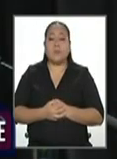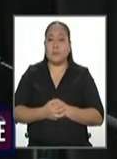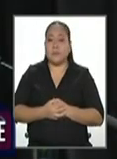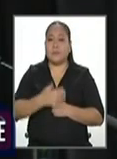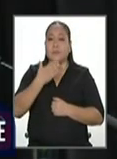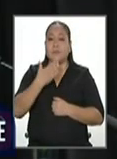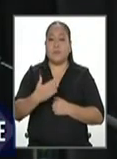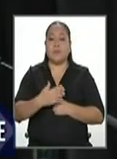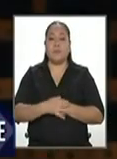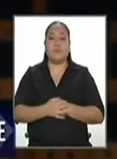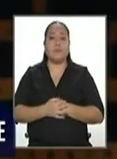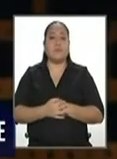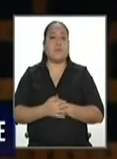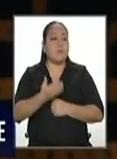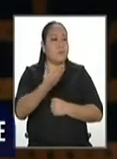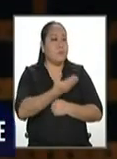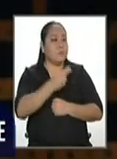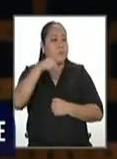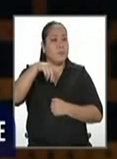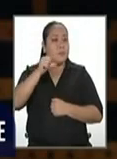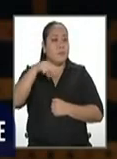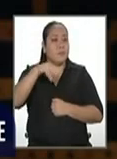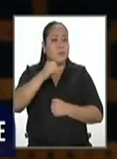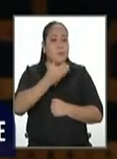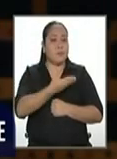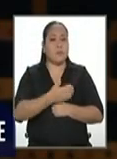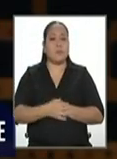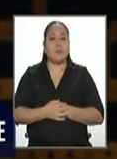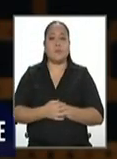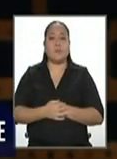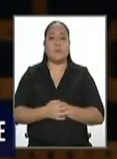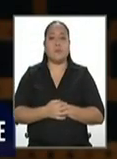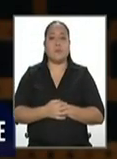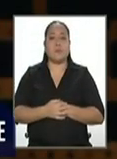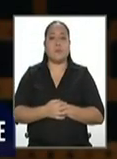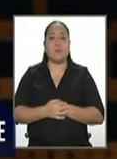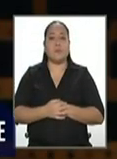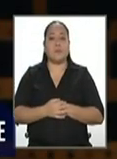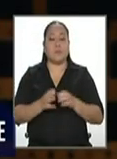Gracias. El señor Nano Guerra, de Fuerza Popular.